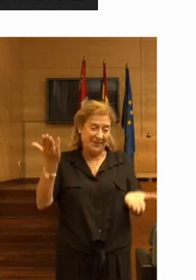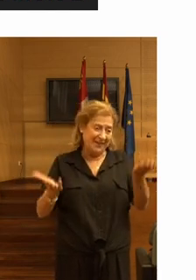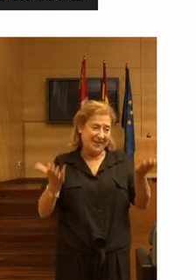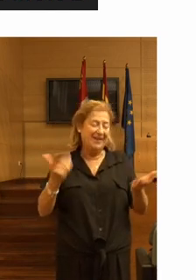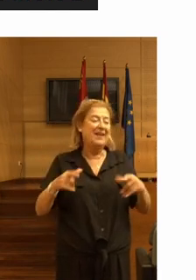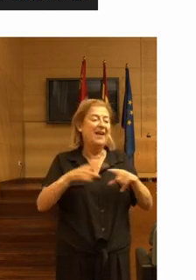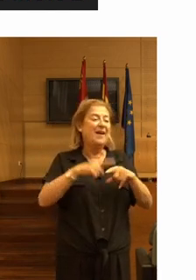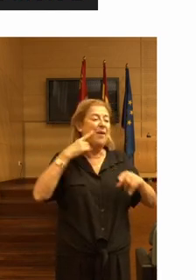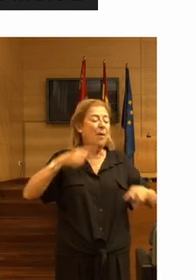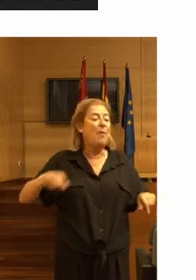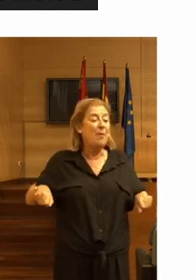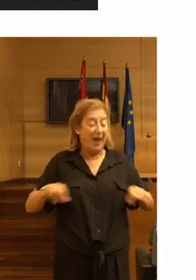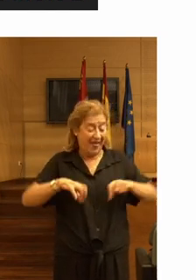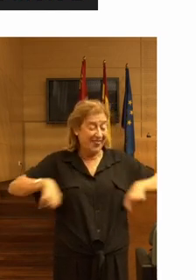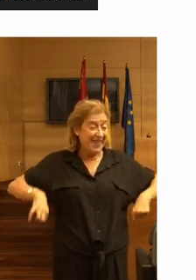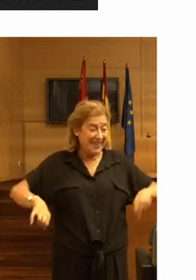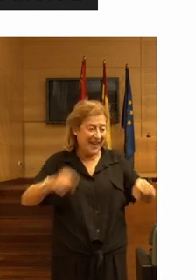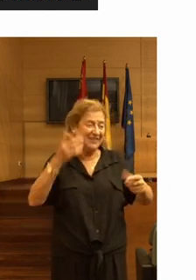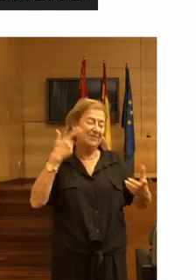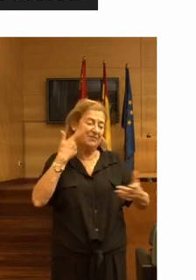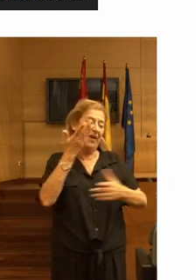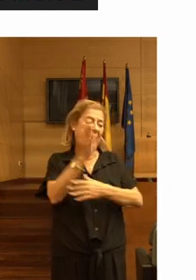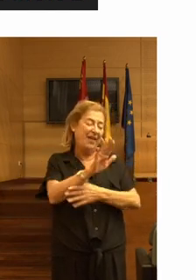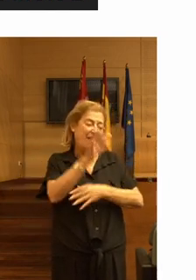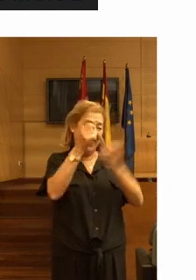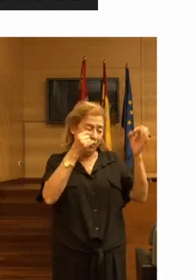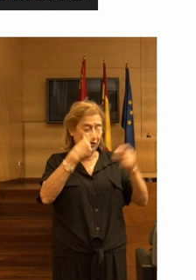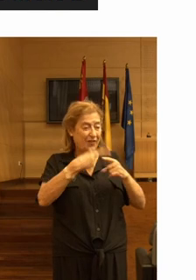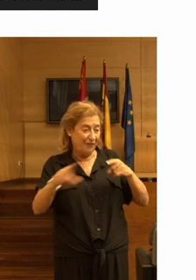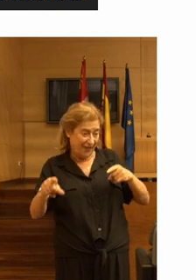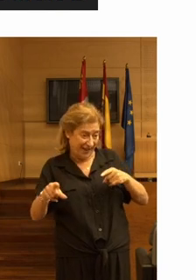En las barandillas, presentados los datos de manera indistinta,